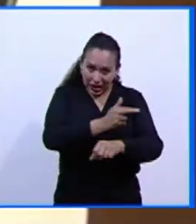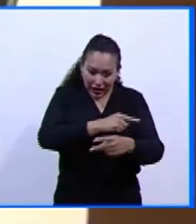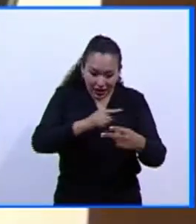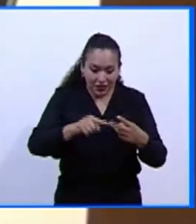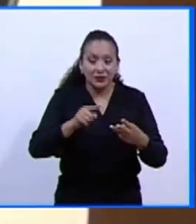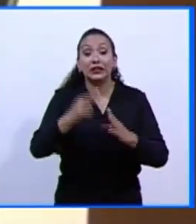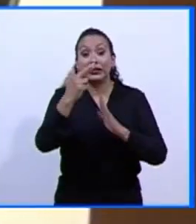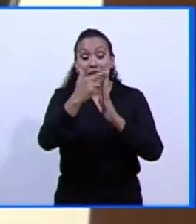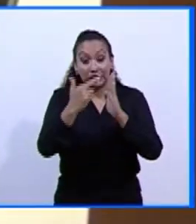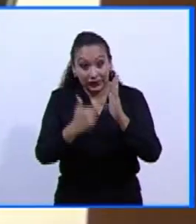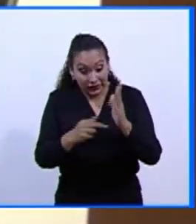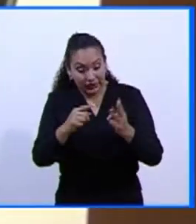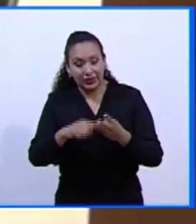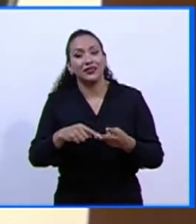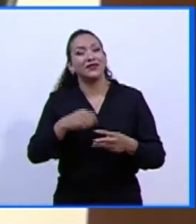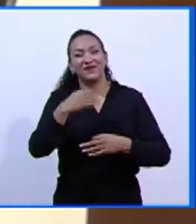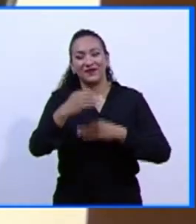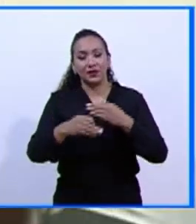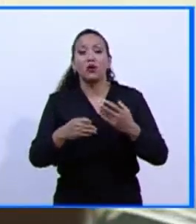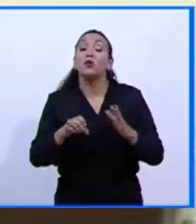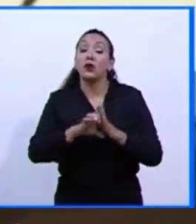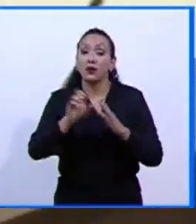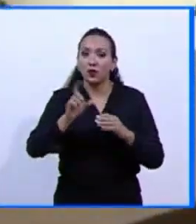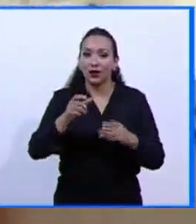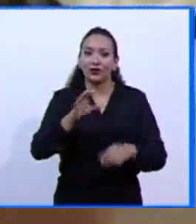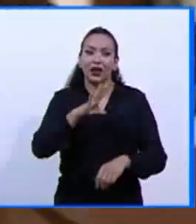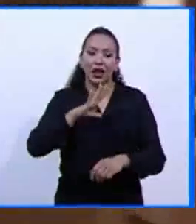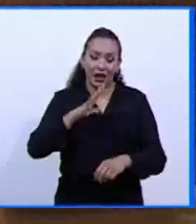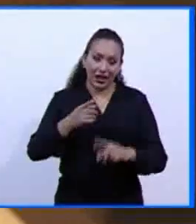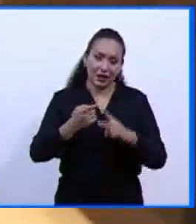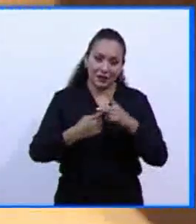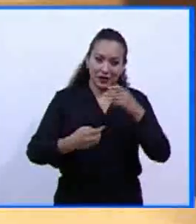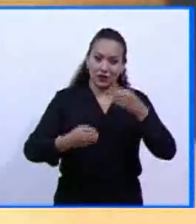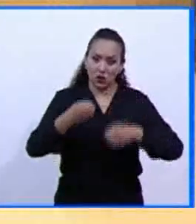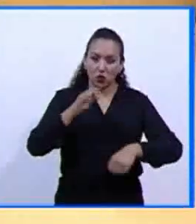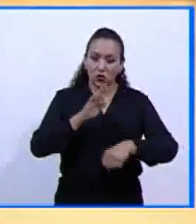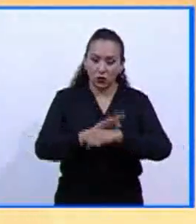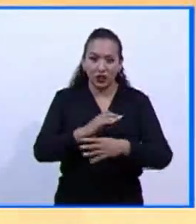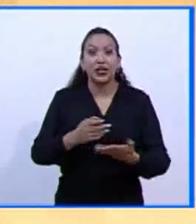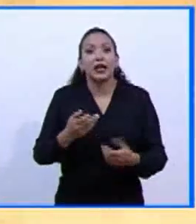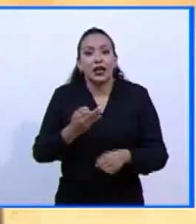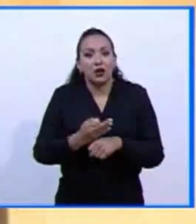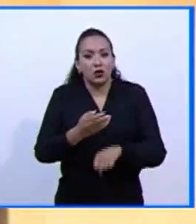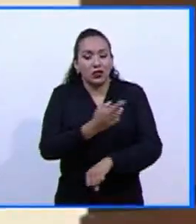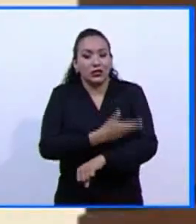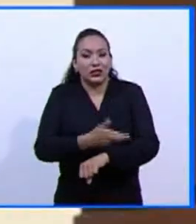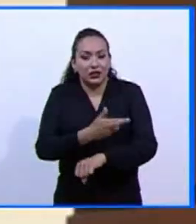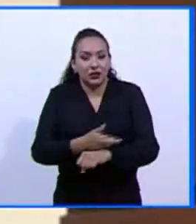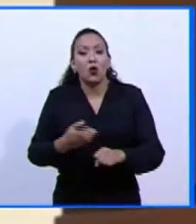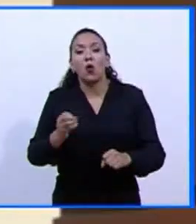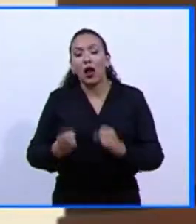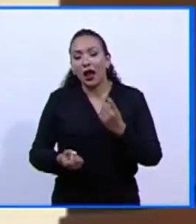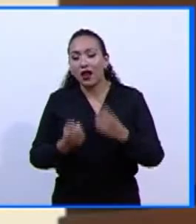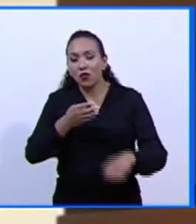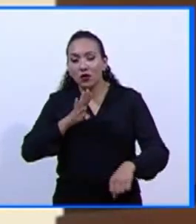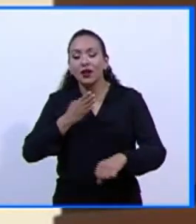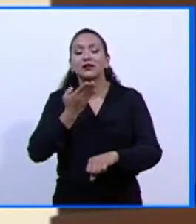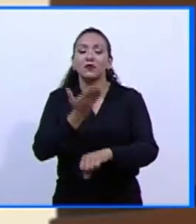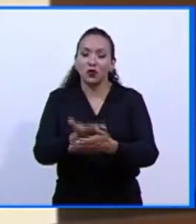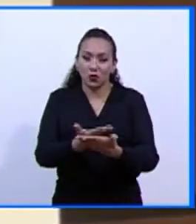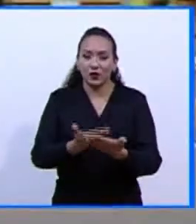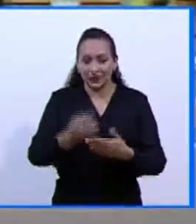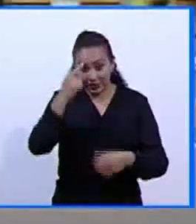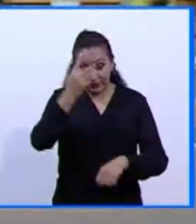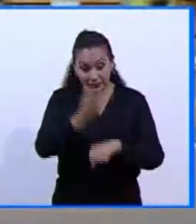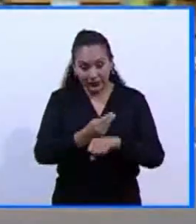comúnmente son sometidos al juicio de amparo y los problemas del sistema procesal actual, así como algunas propuestas de solución.